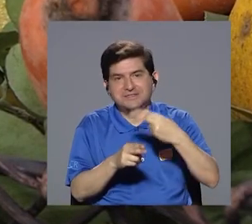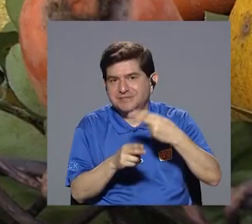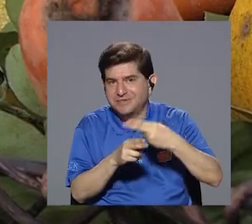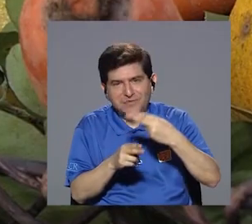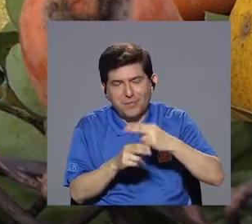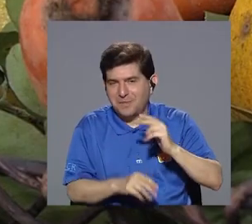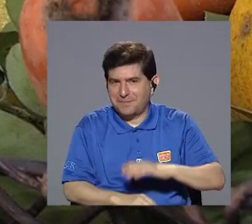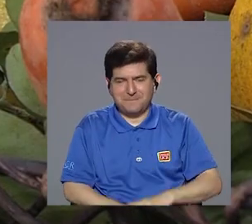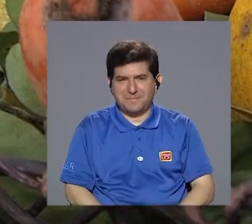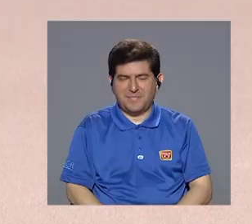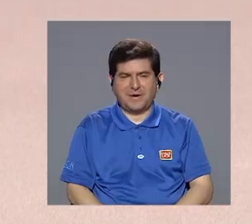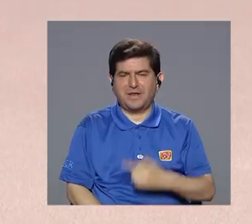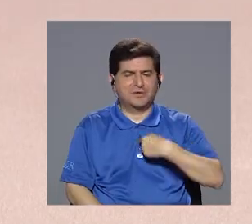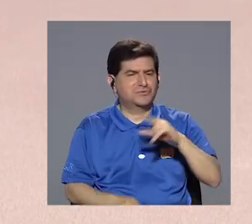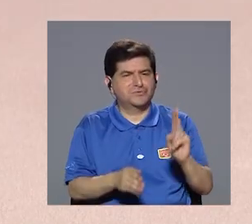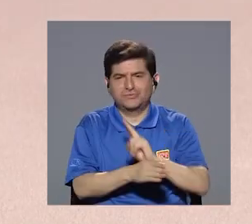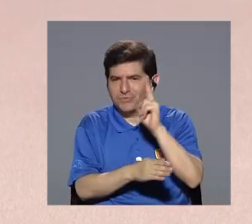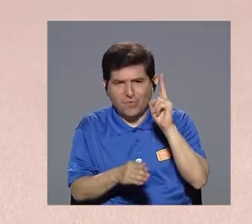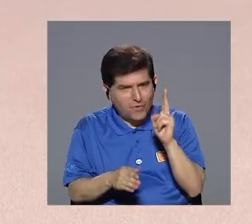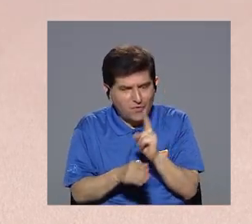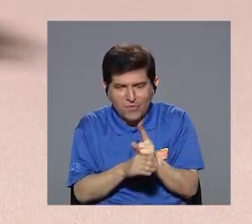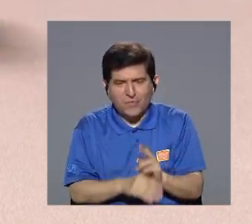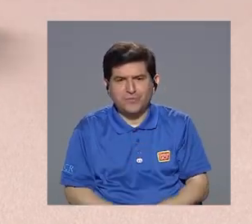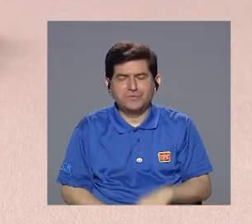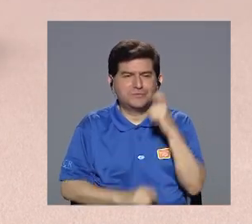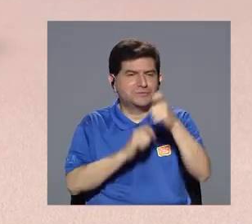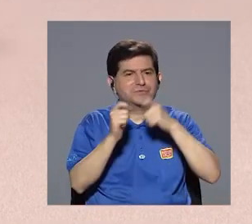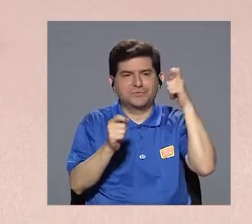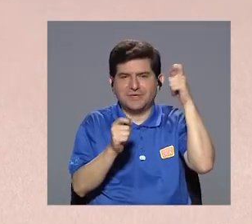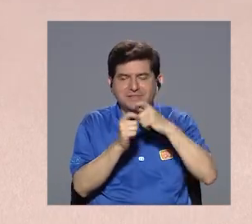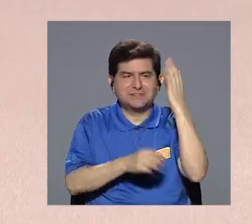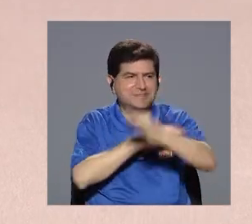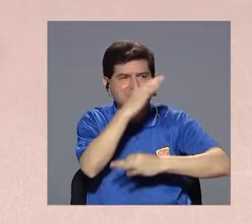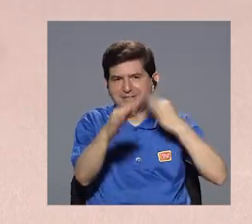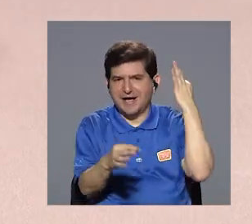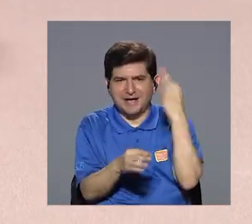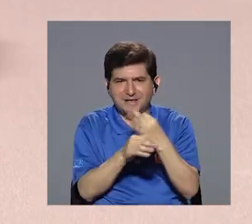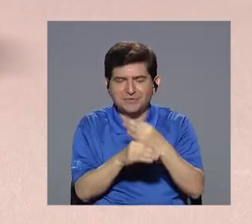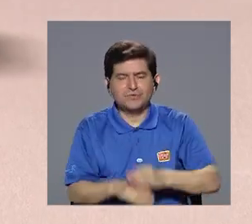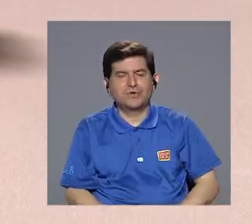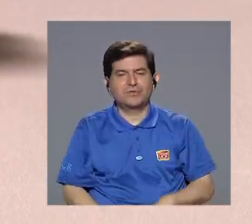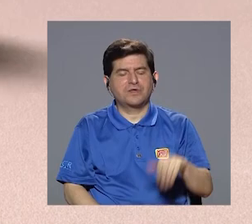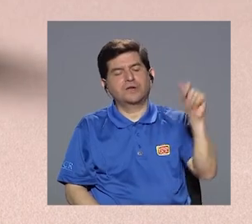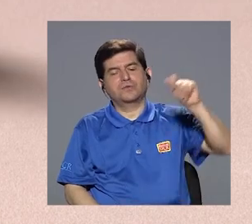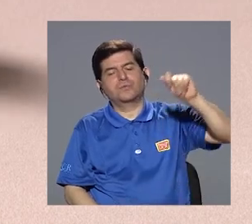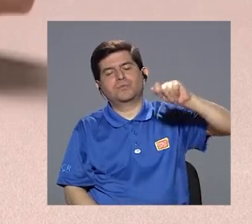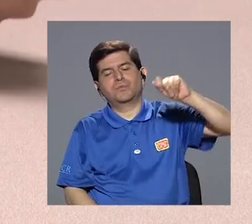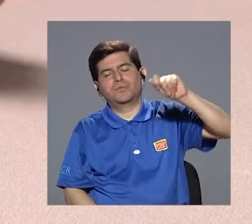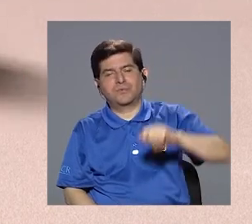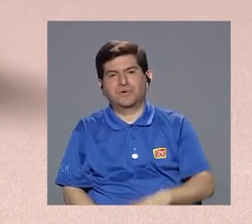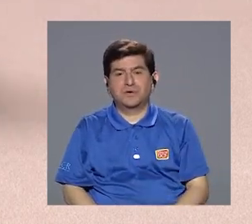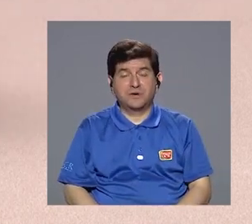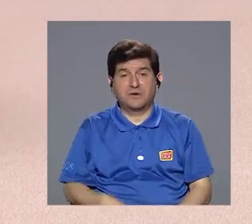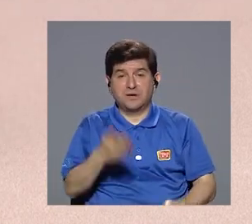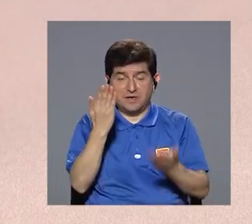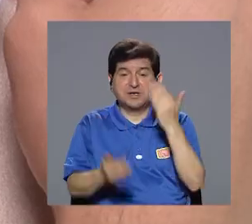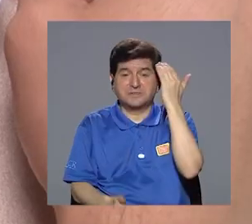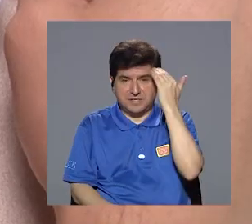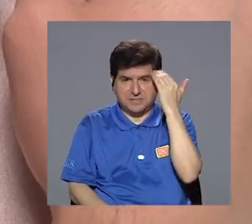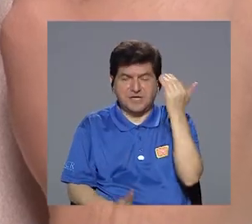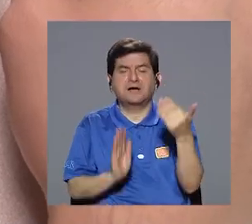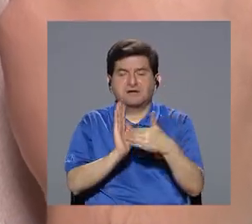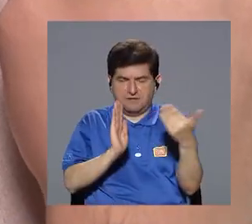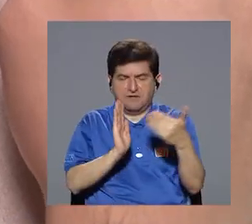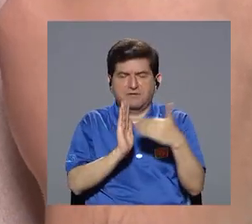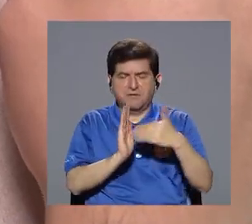¿verdad? Sí. No utilizo determinados tipos de condimentos, que bueno, que sí, ahí sí sabemos que